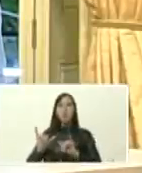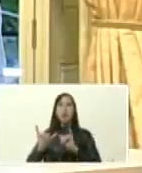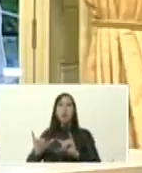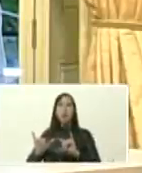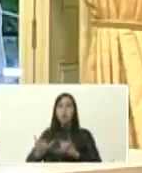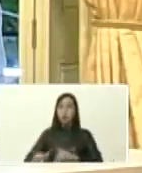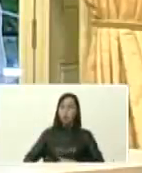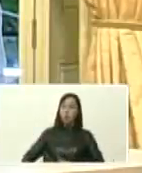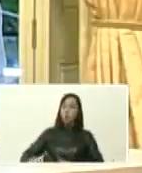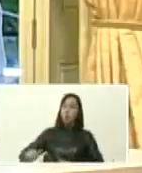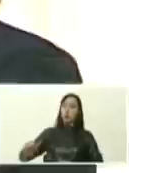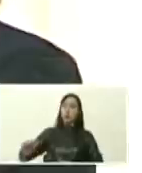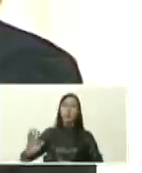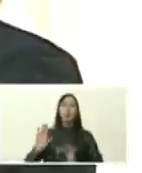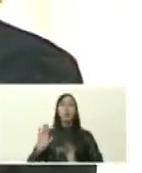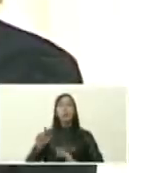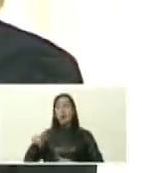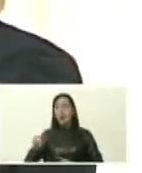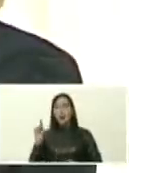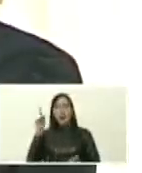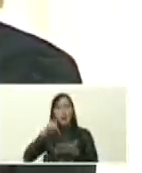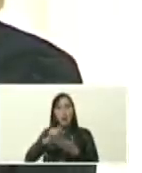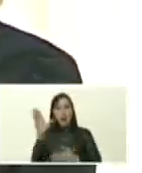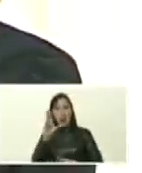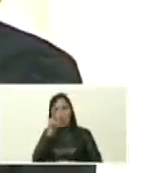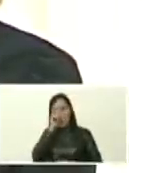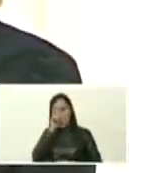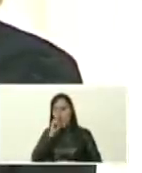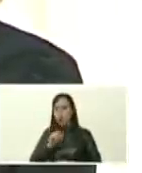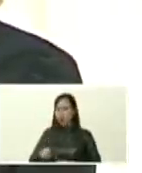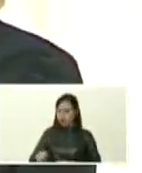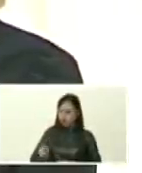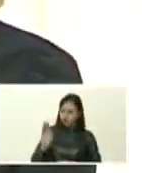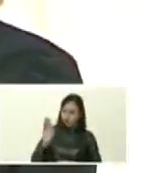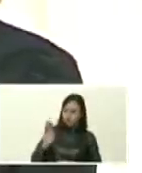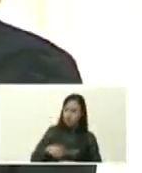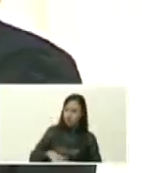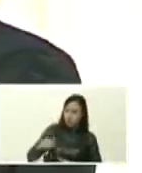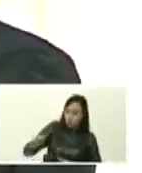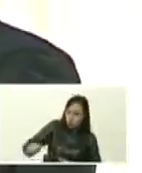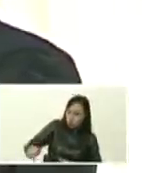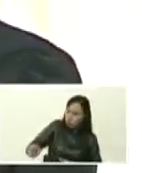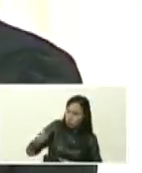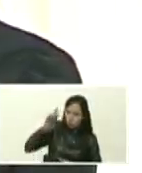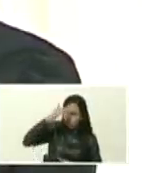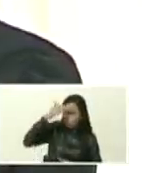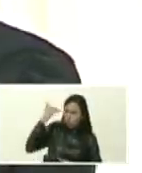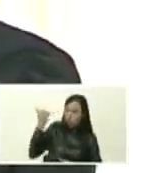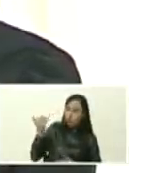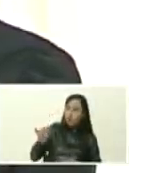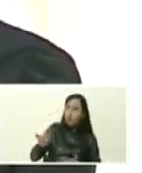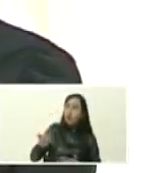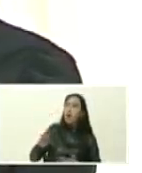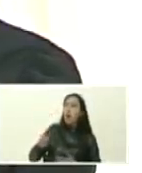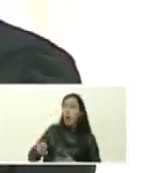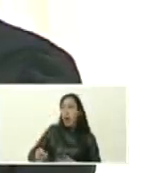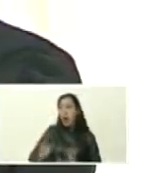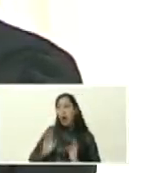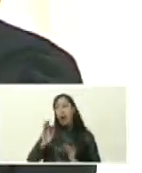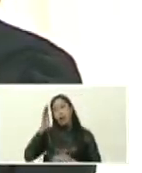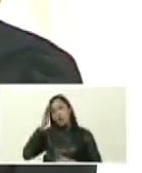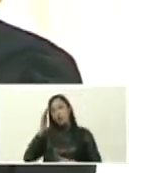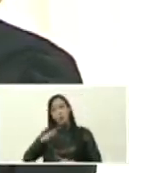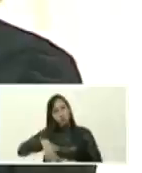chiquitica, se vino a Caracas a los 2 años, Silvia, ¿verdad? 2 añitos, pero ella no olvida su pampa, su